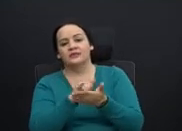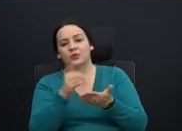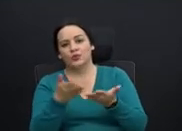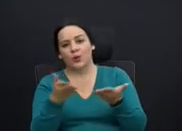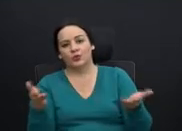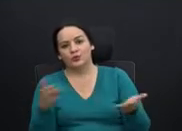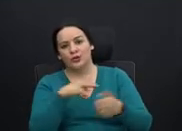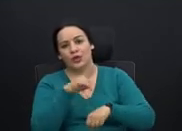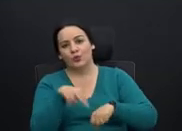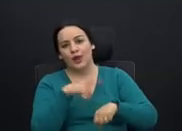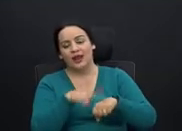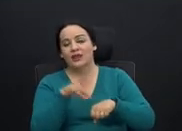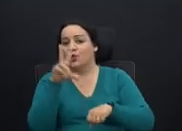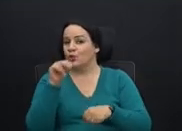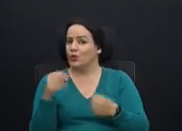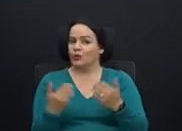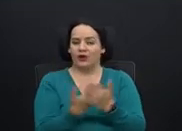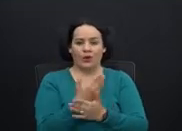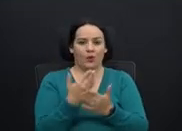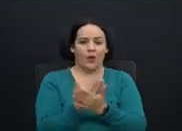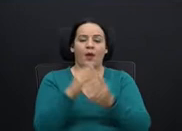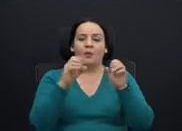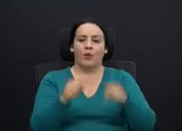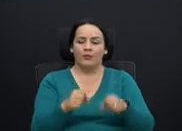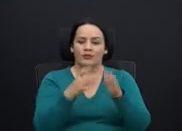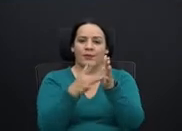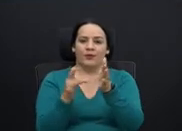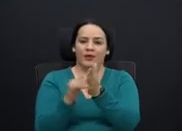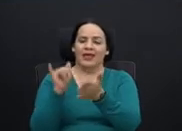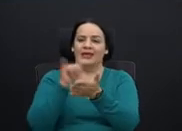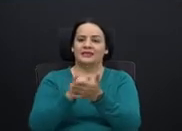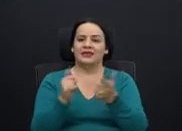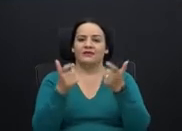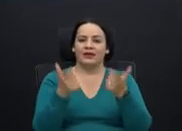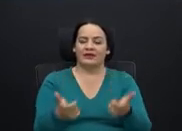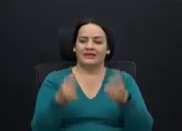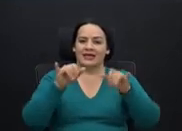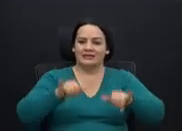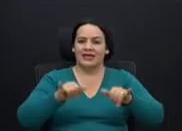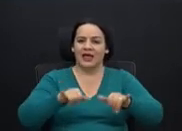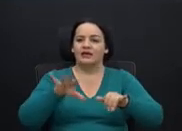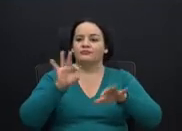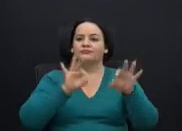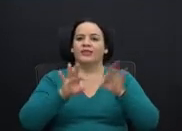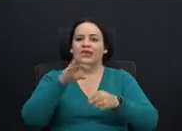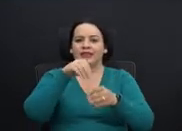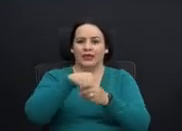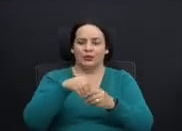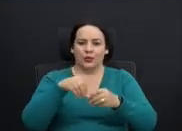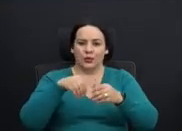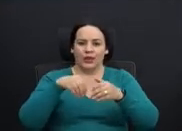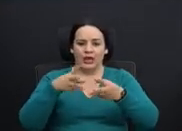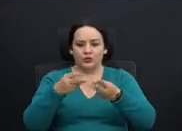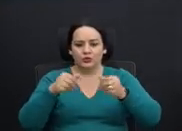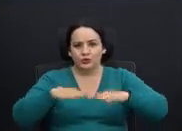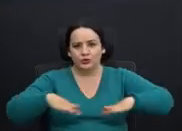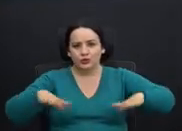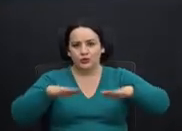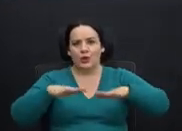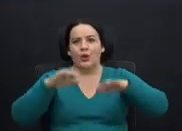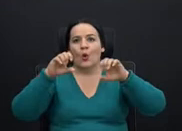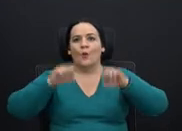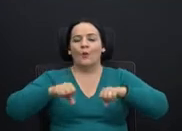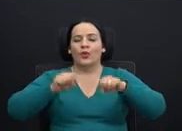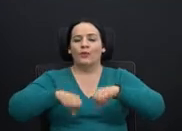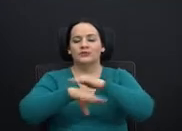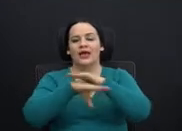no renovables con los cuales podemos aprovechar esa riqueza que se encuentra la mayoría dentro del subsuelo y que así podemos sacar adelante